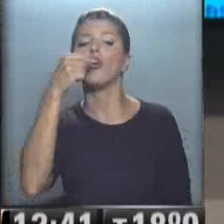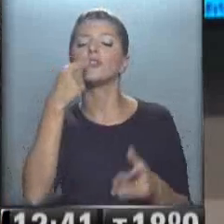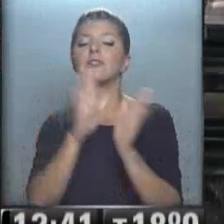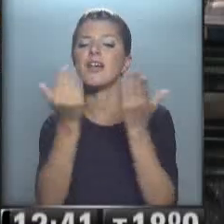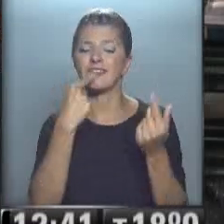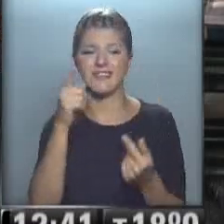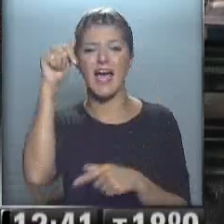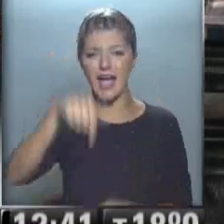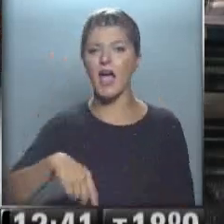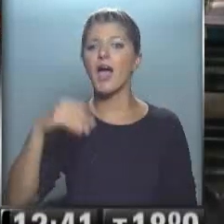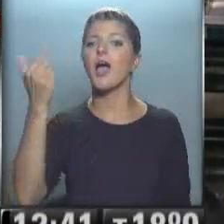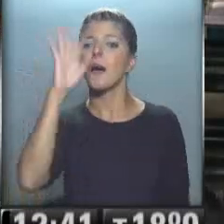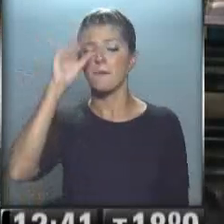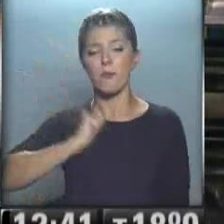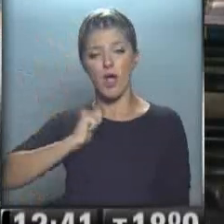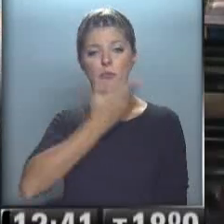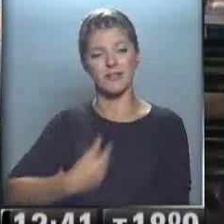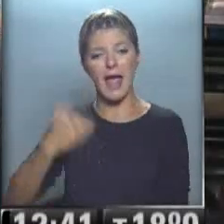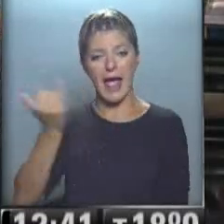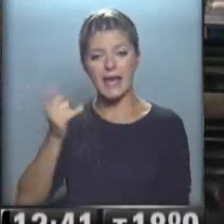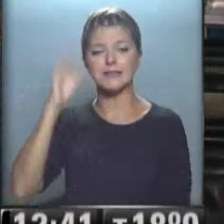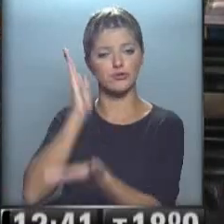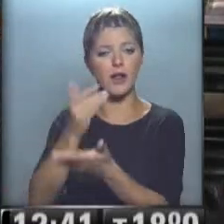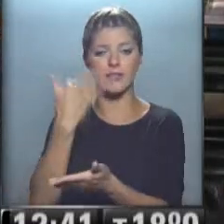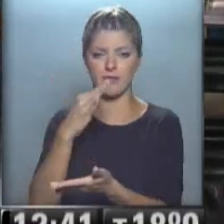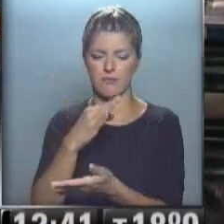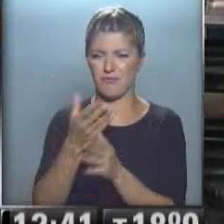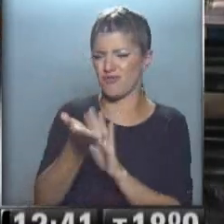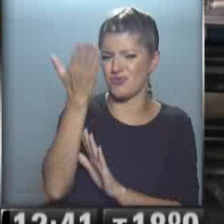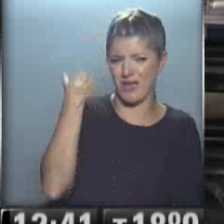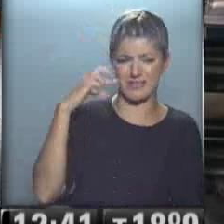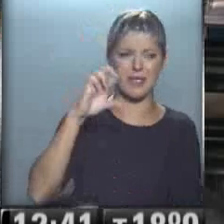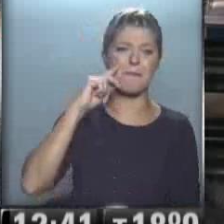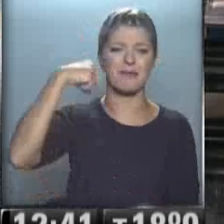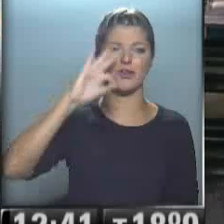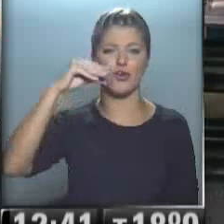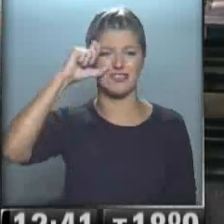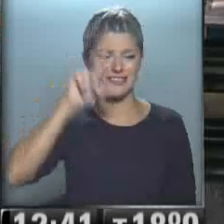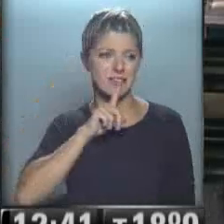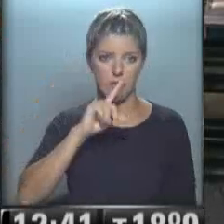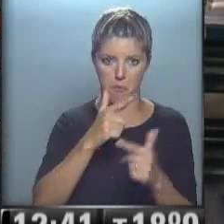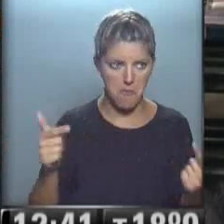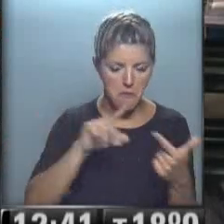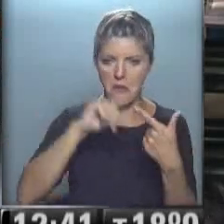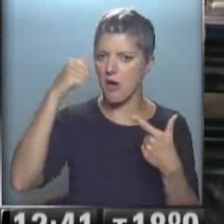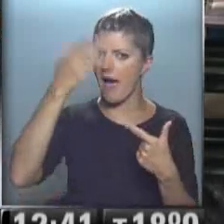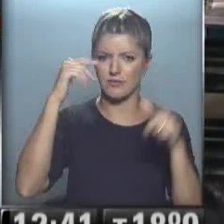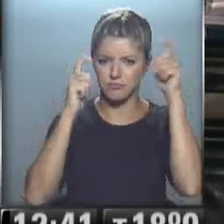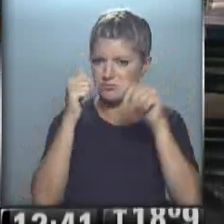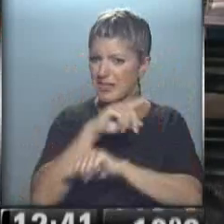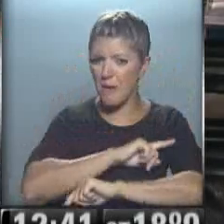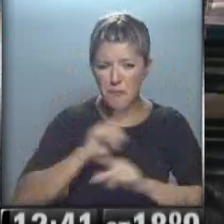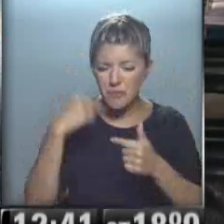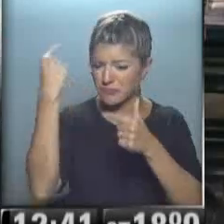pinochet ni con Videla ni con Trujillo ni en la dictadura brasileña claro era imposible publicar eso o